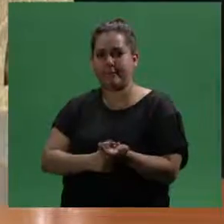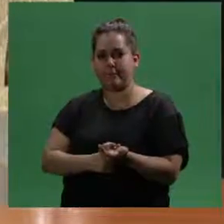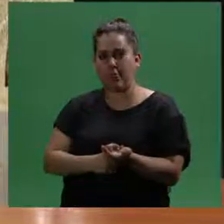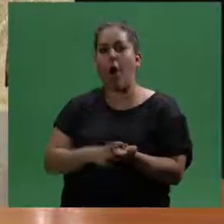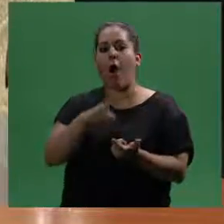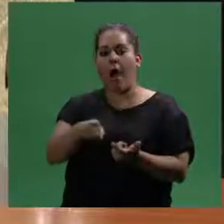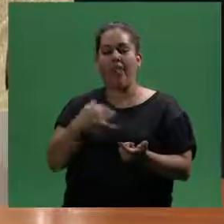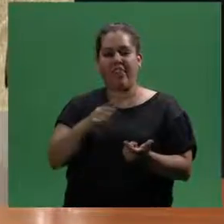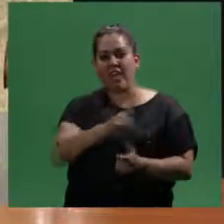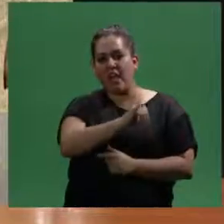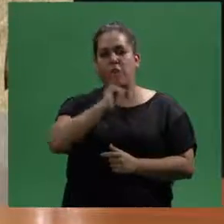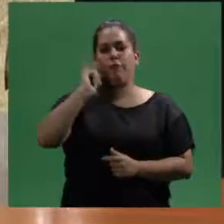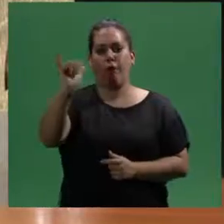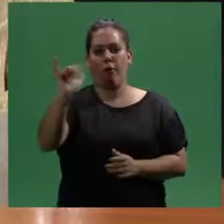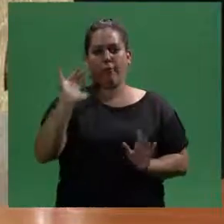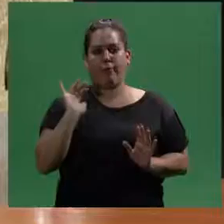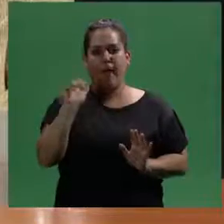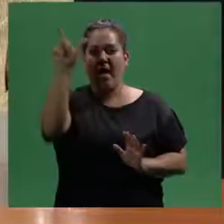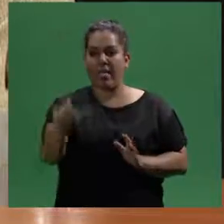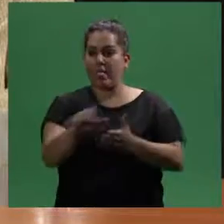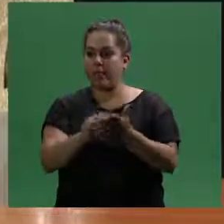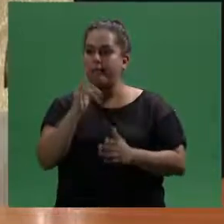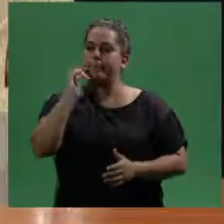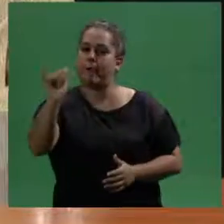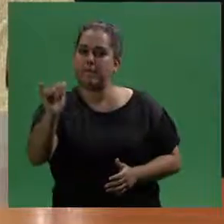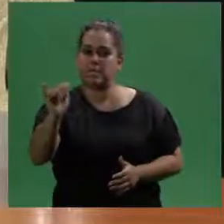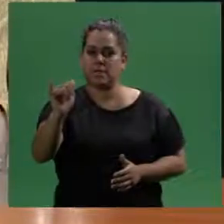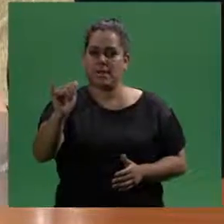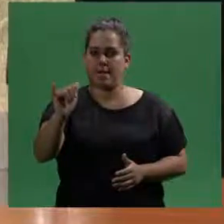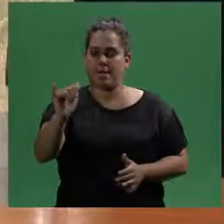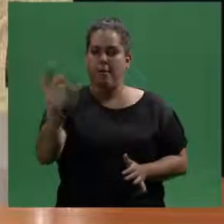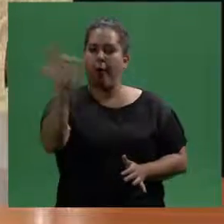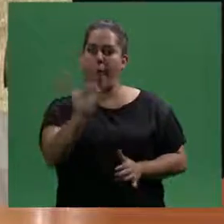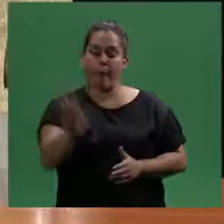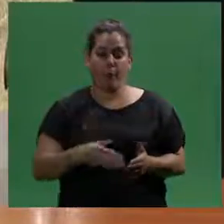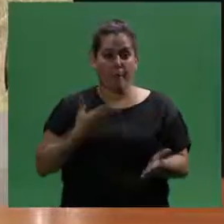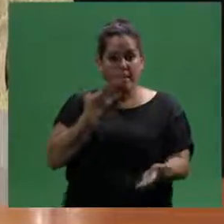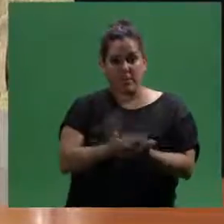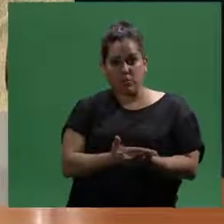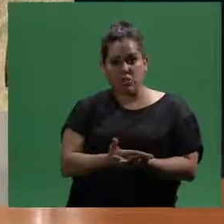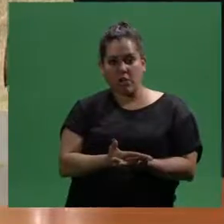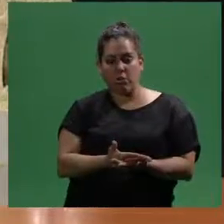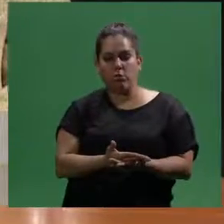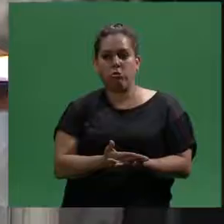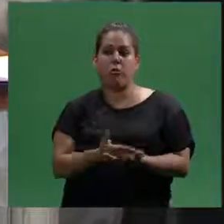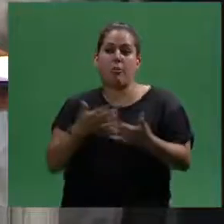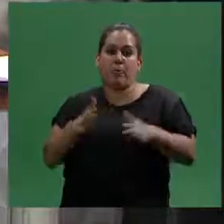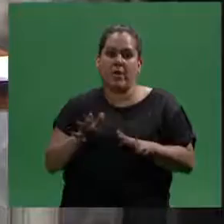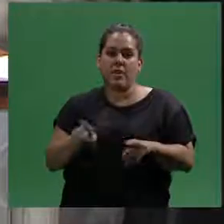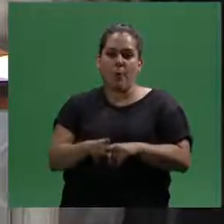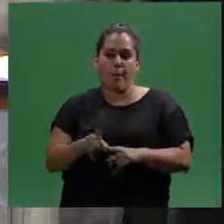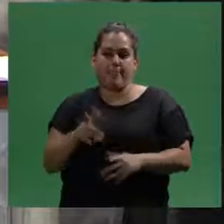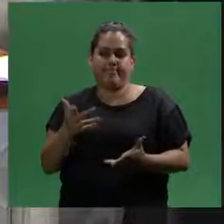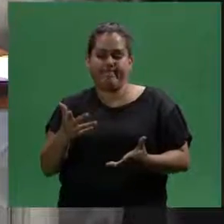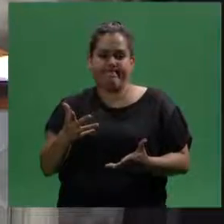sanción, informar sobre esa cuestión a los diputados. O si están presentando un proyecto que puede ser